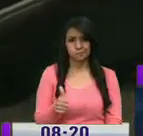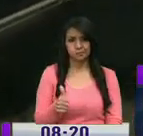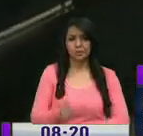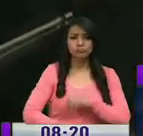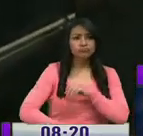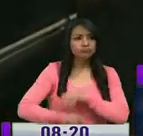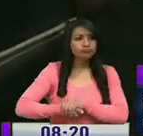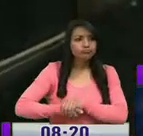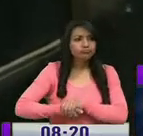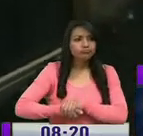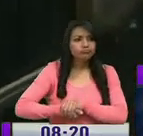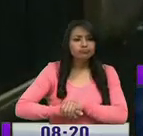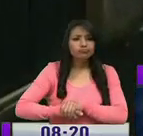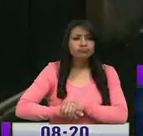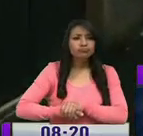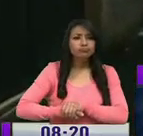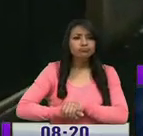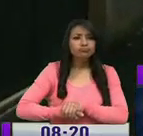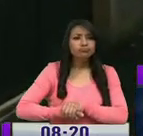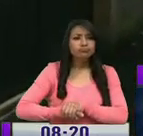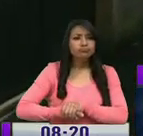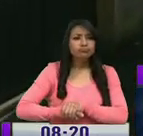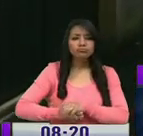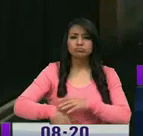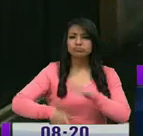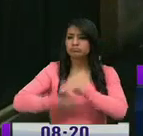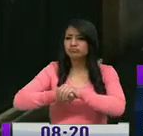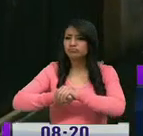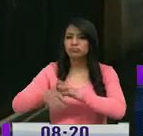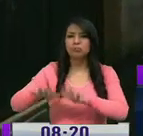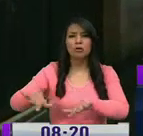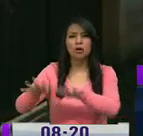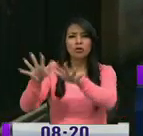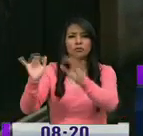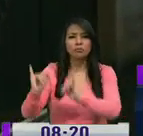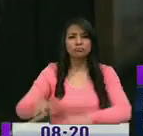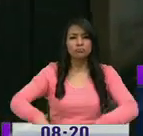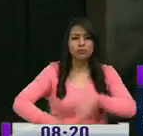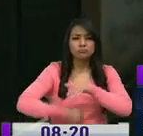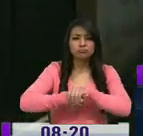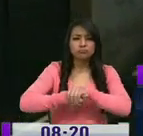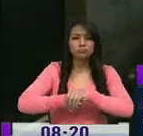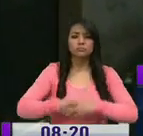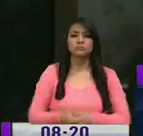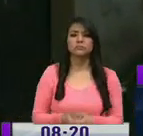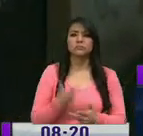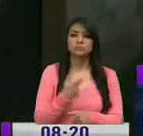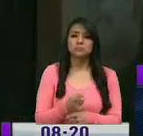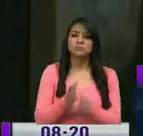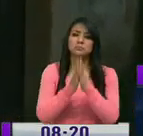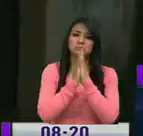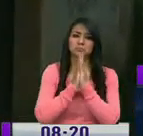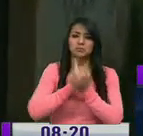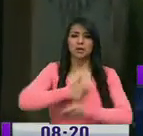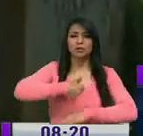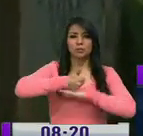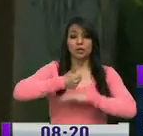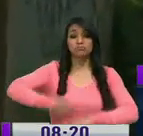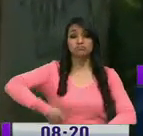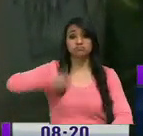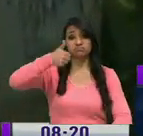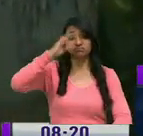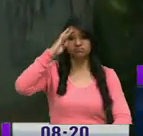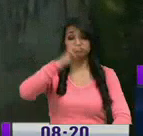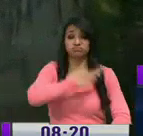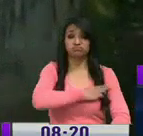esconden en los escondites que están aquí estos montes, y hemos pedido ayuda al coronel Ogroño, hemos